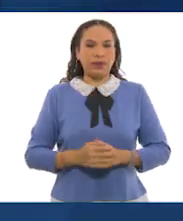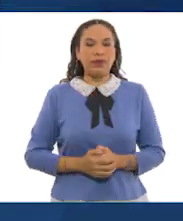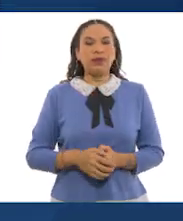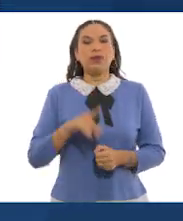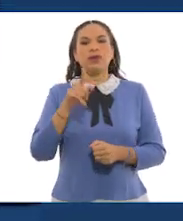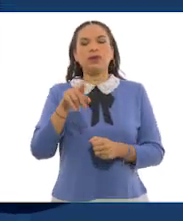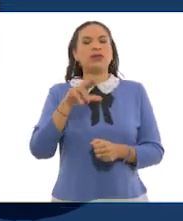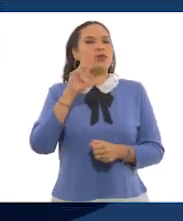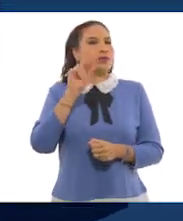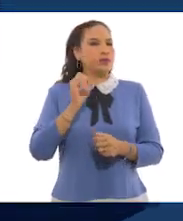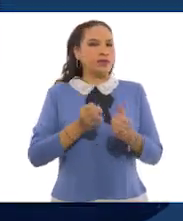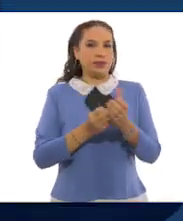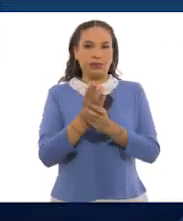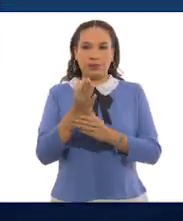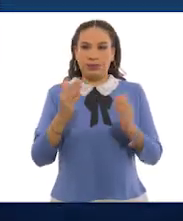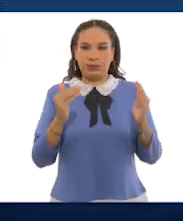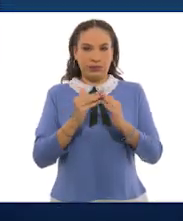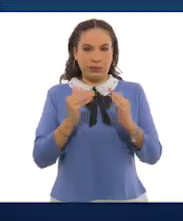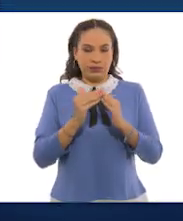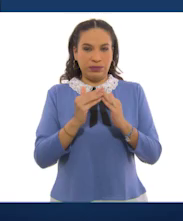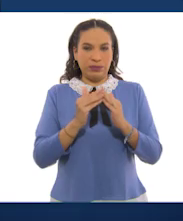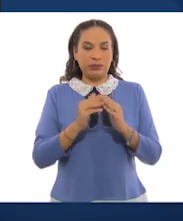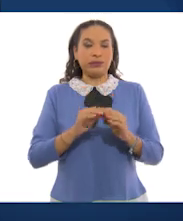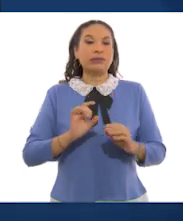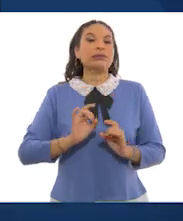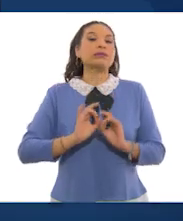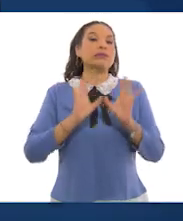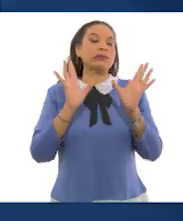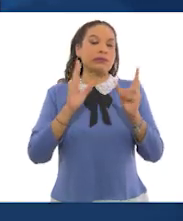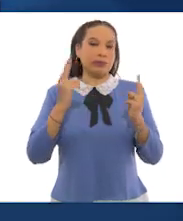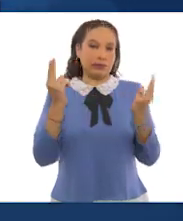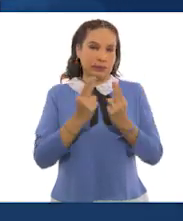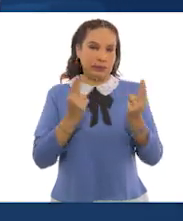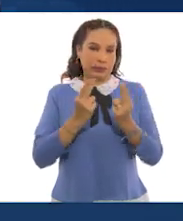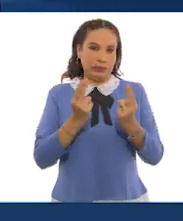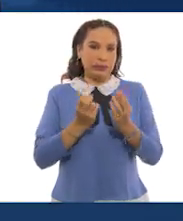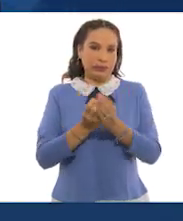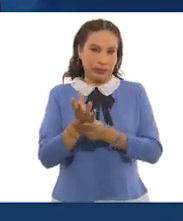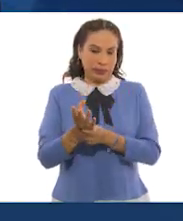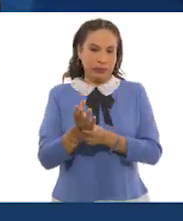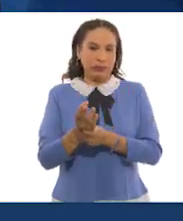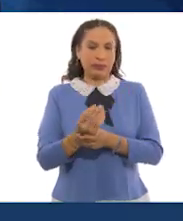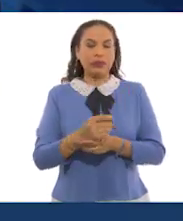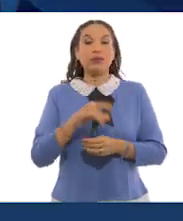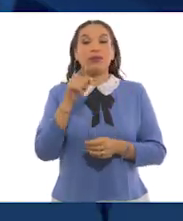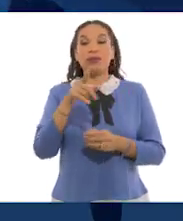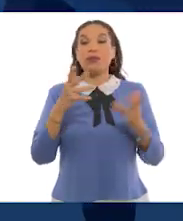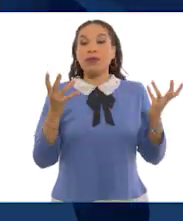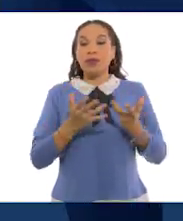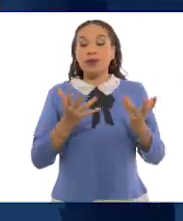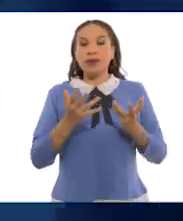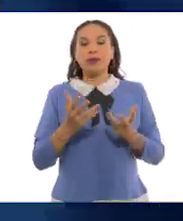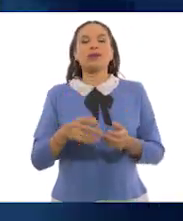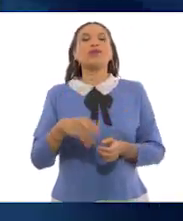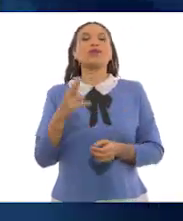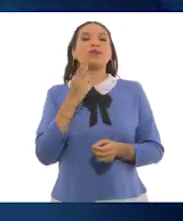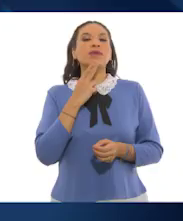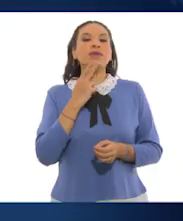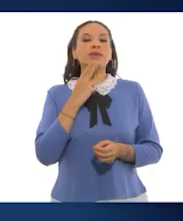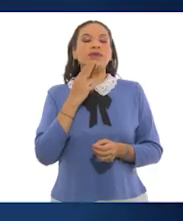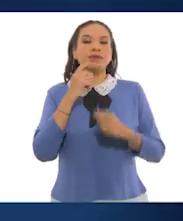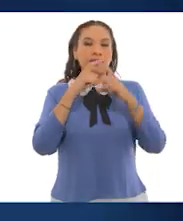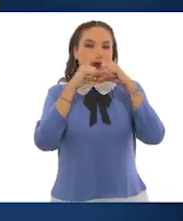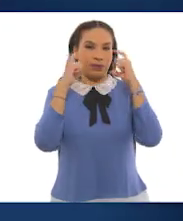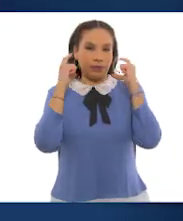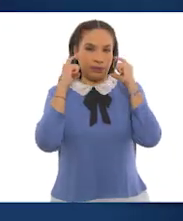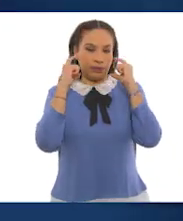Trata de no salir de casa a menos que sea muy necesario. Si lo haces, utiliza el